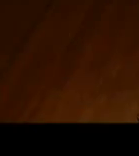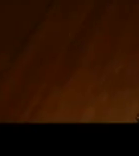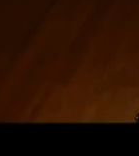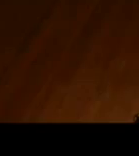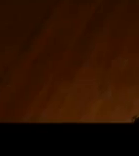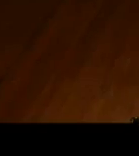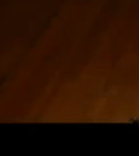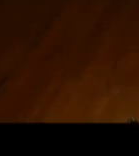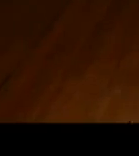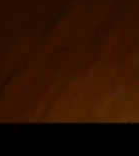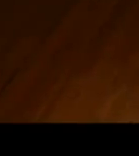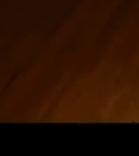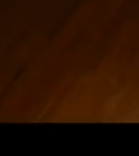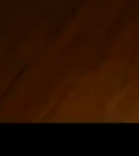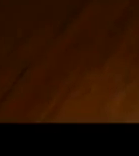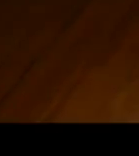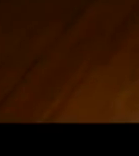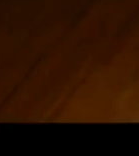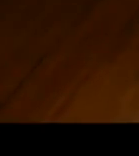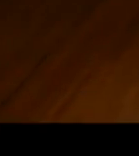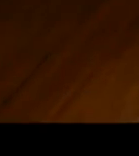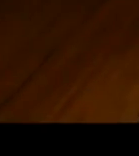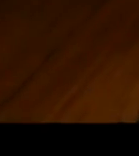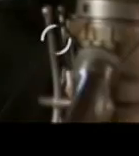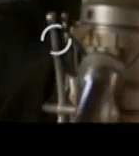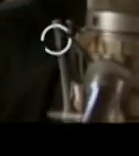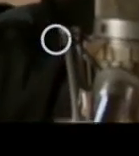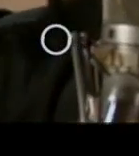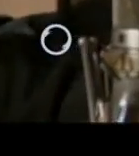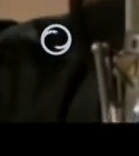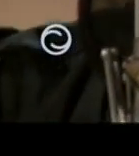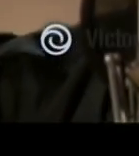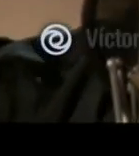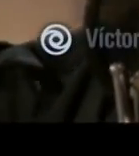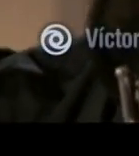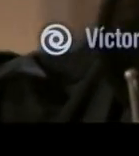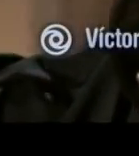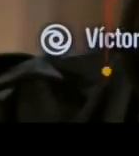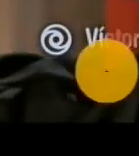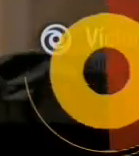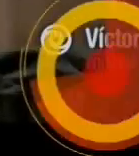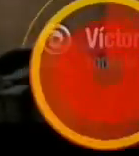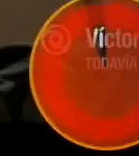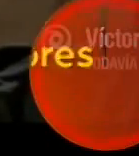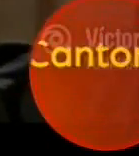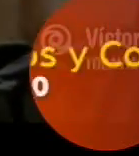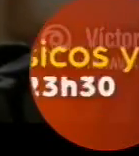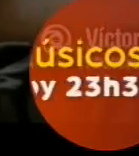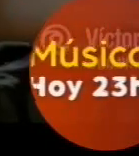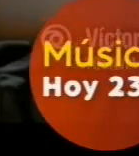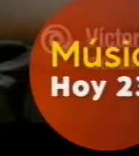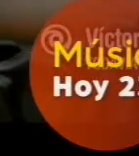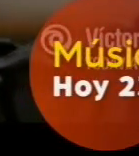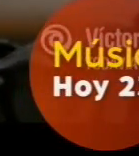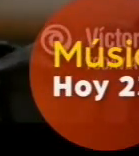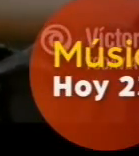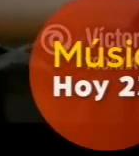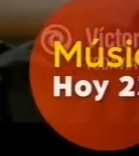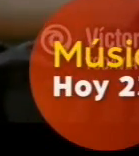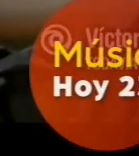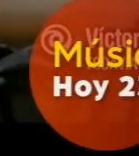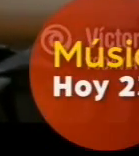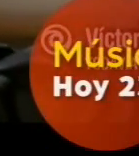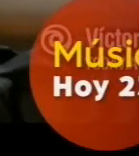en una calle y que miles cantan en la cancha. Todavía canta. Víctor Heredia, en Músicos